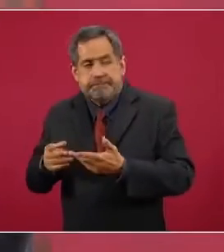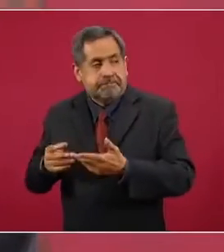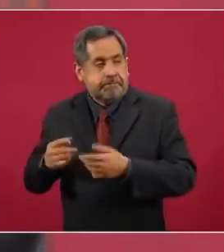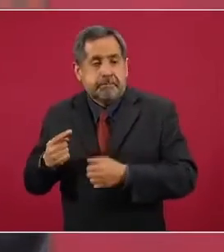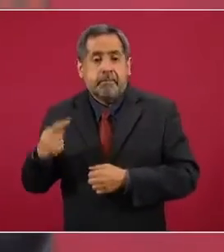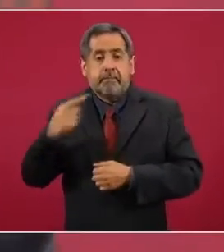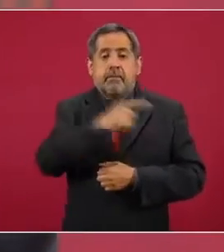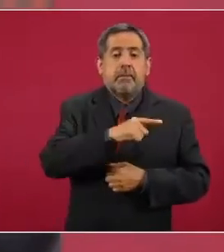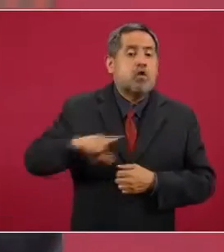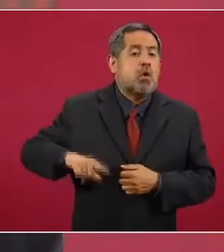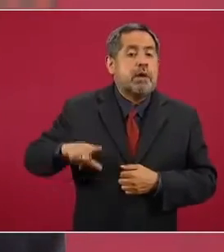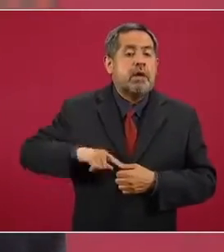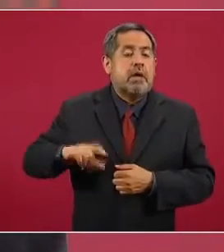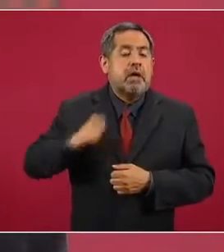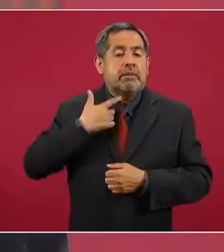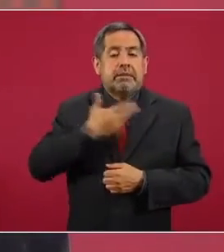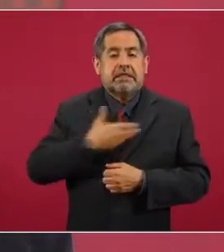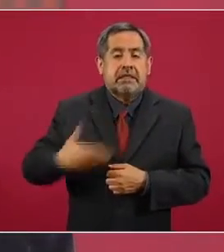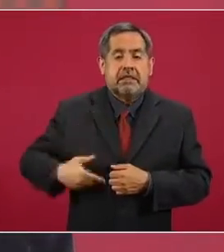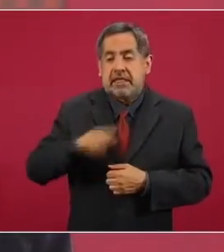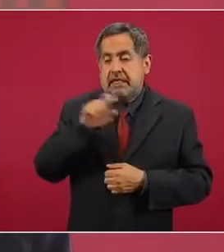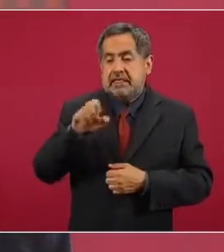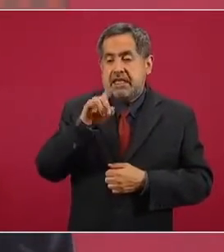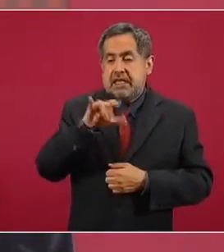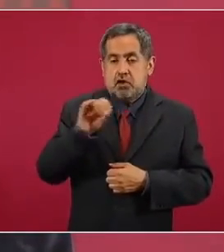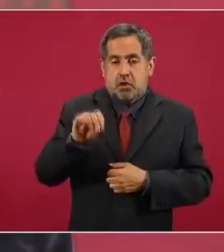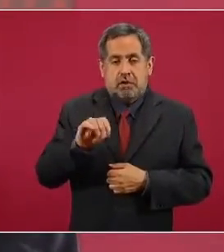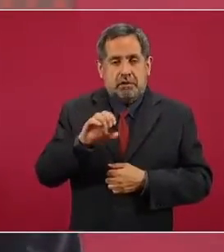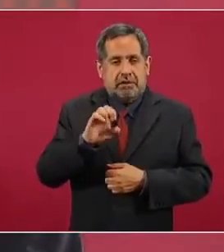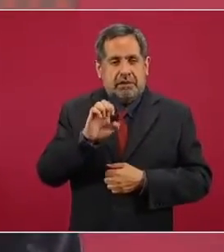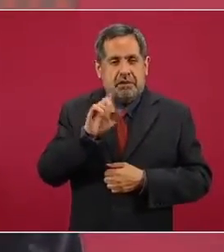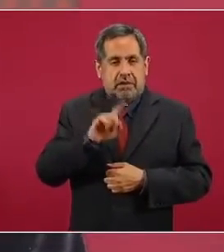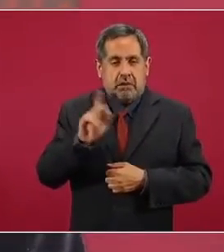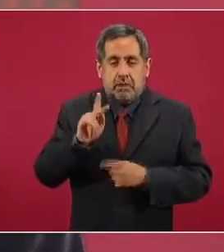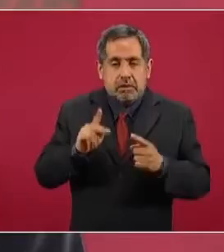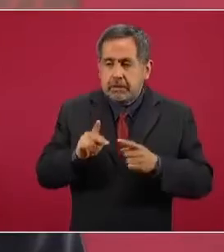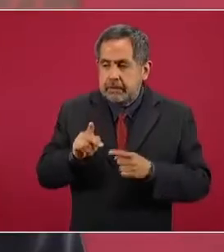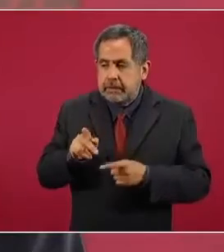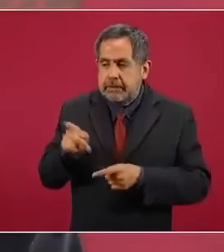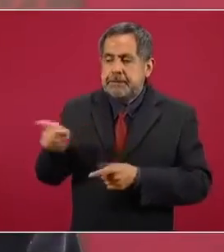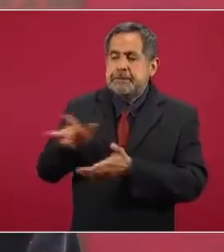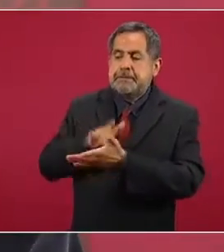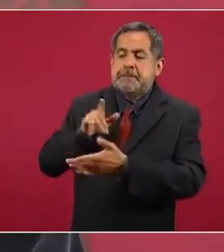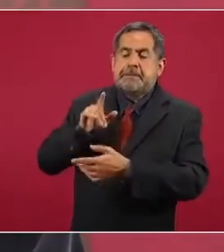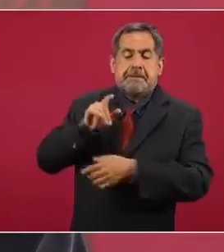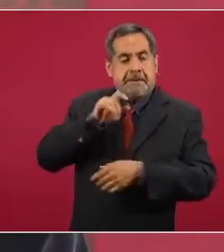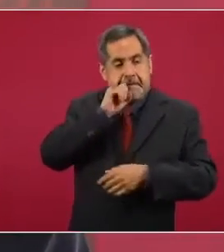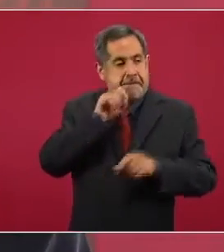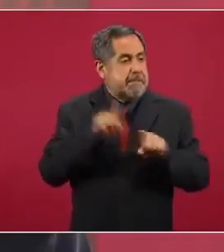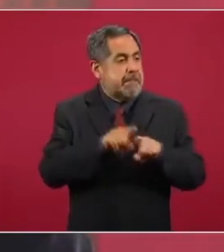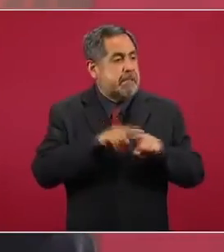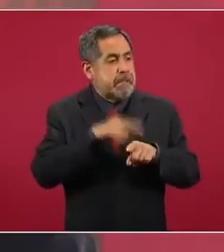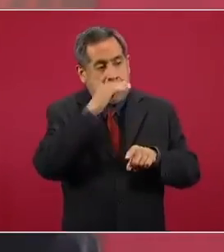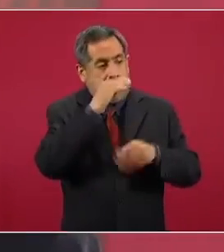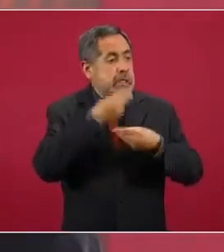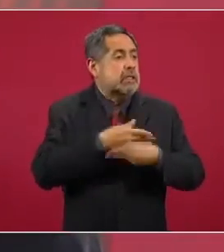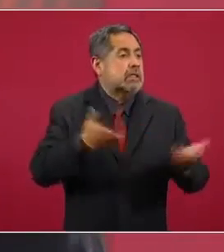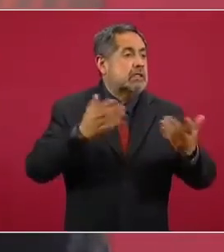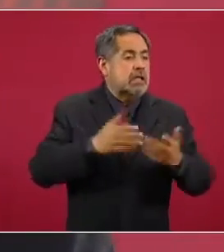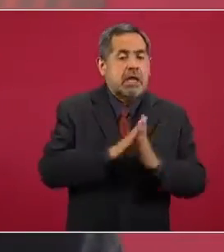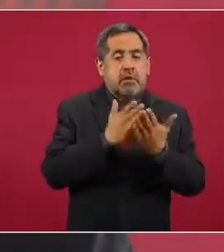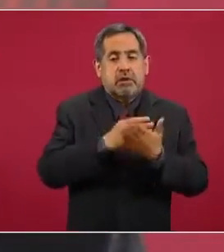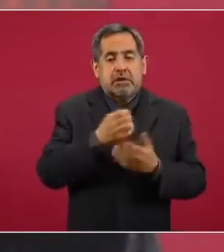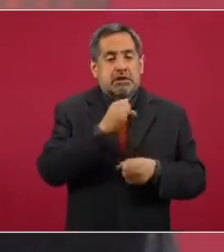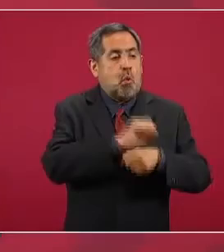Zedillo en ese entonces decidiera que iban a ser también gratuitos los libros de secundaria, porque